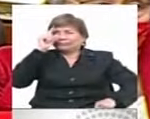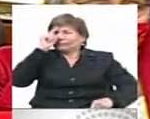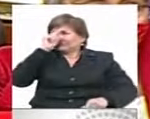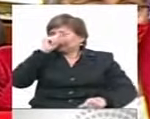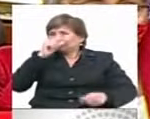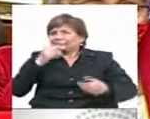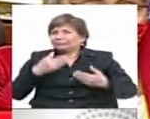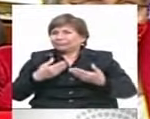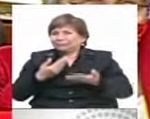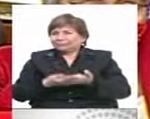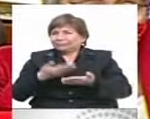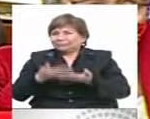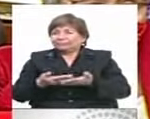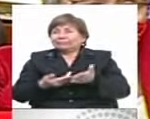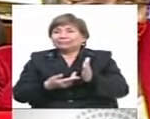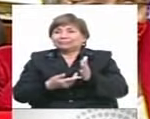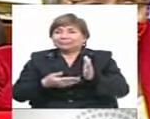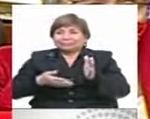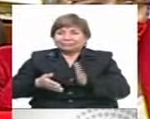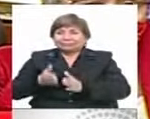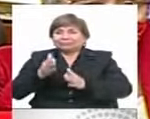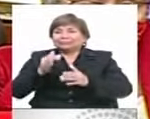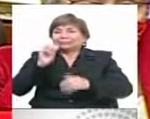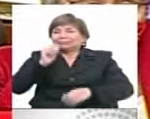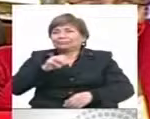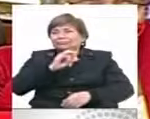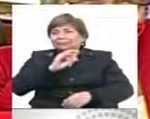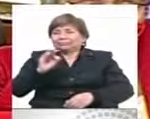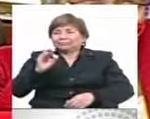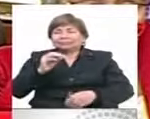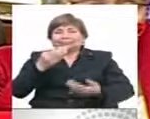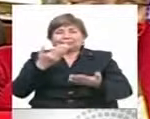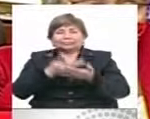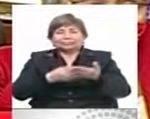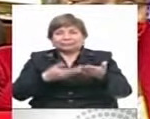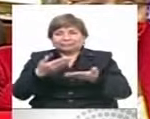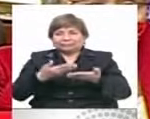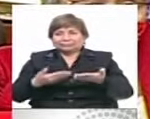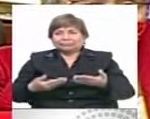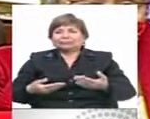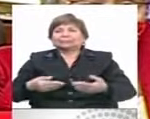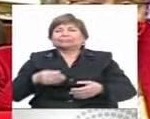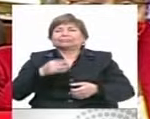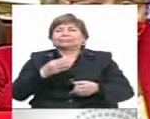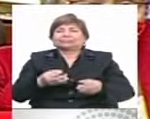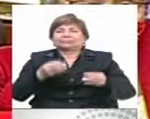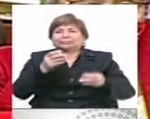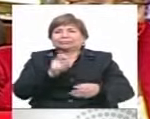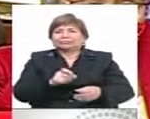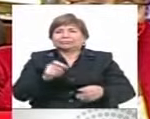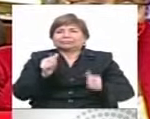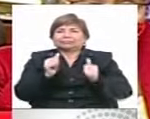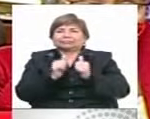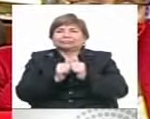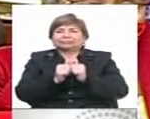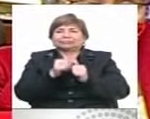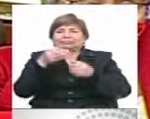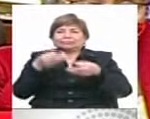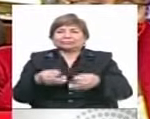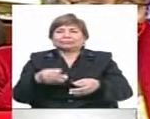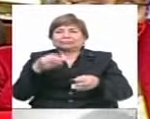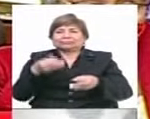será propuesto en marcha sin un recurso humano comprometido y con convicciones